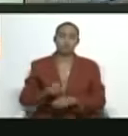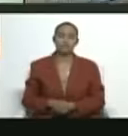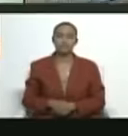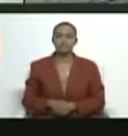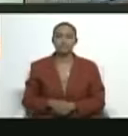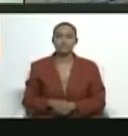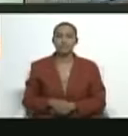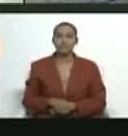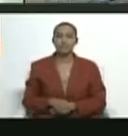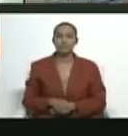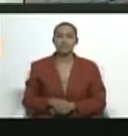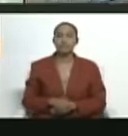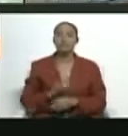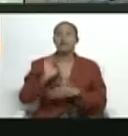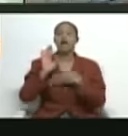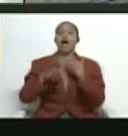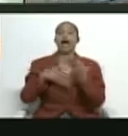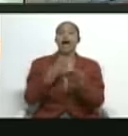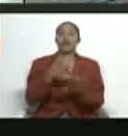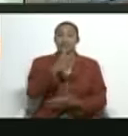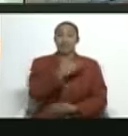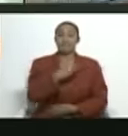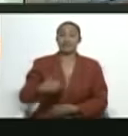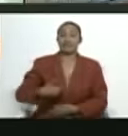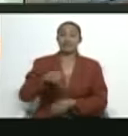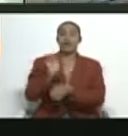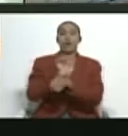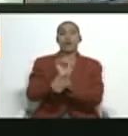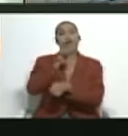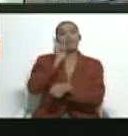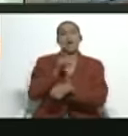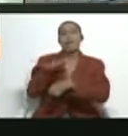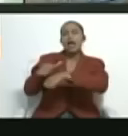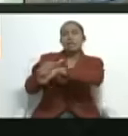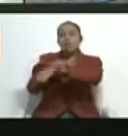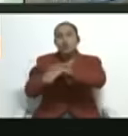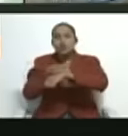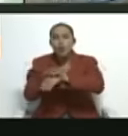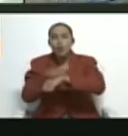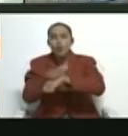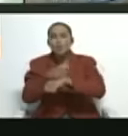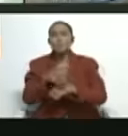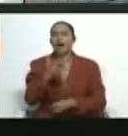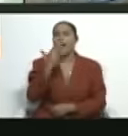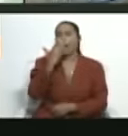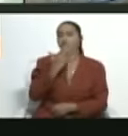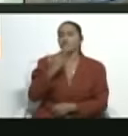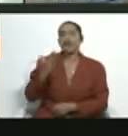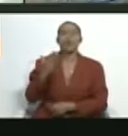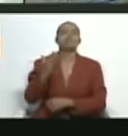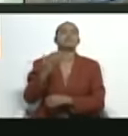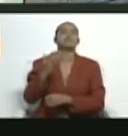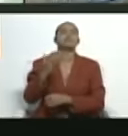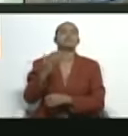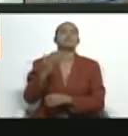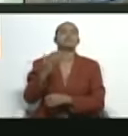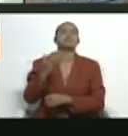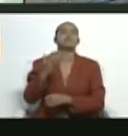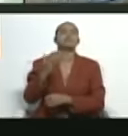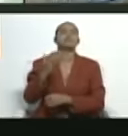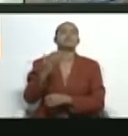que se Disculpe ante la comunidad internacional y restituya la situación